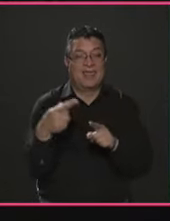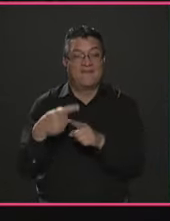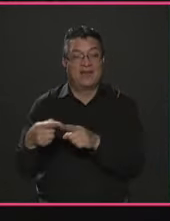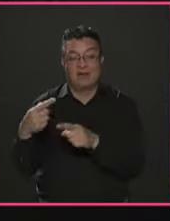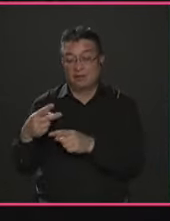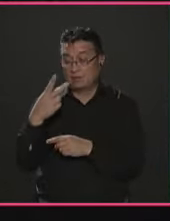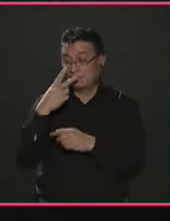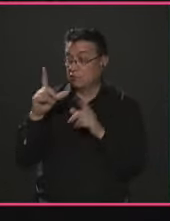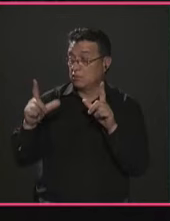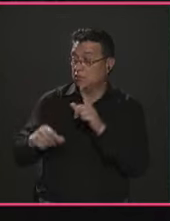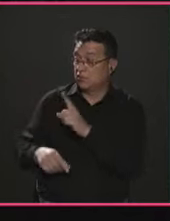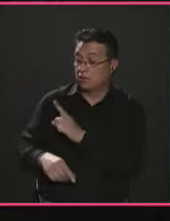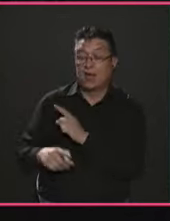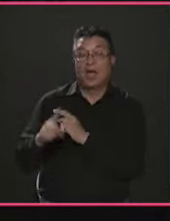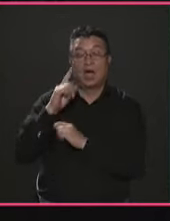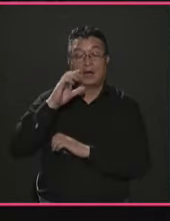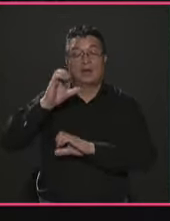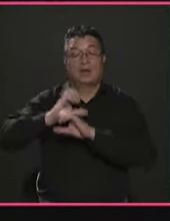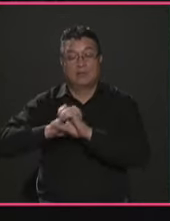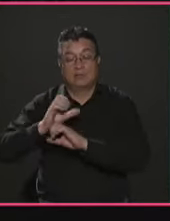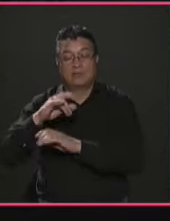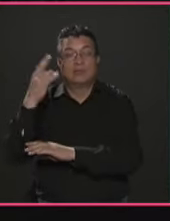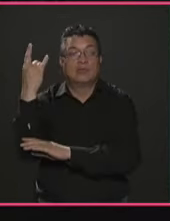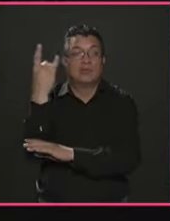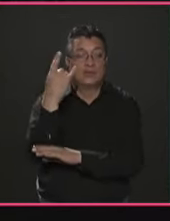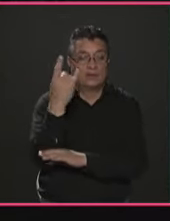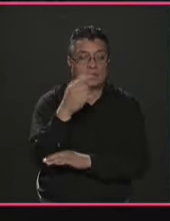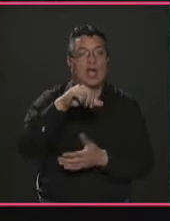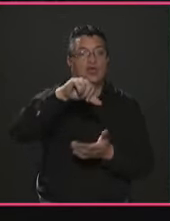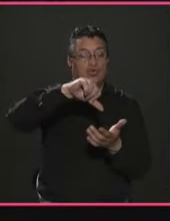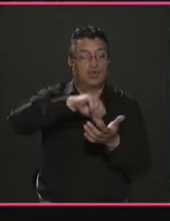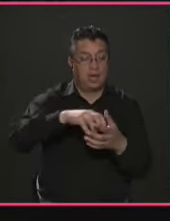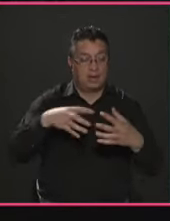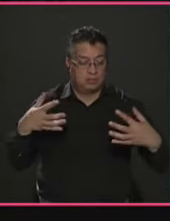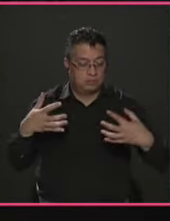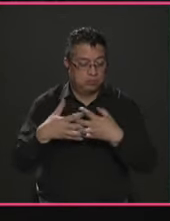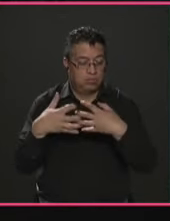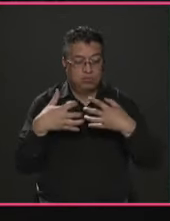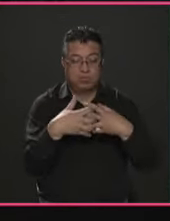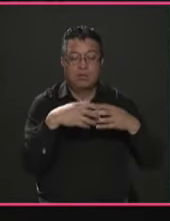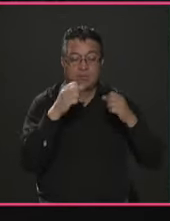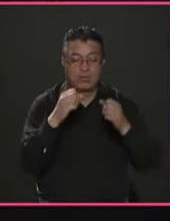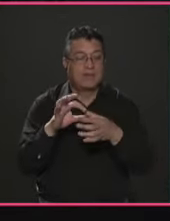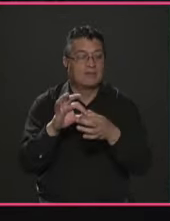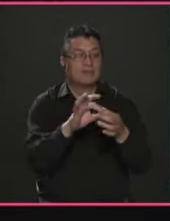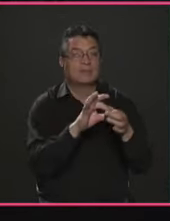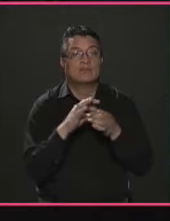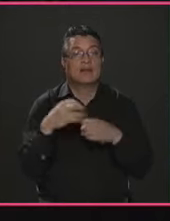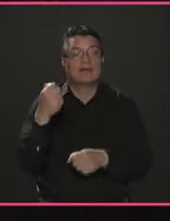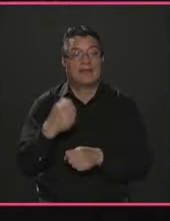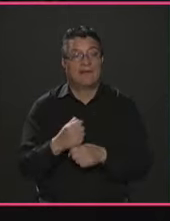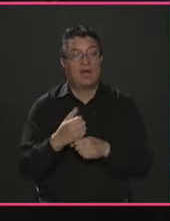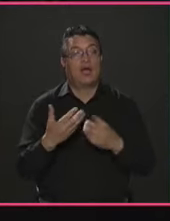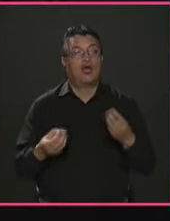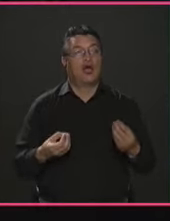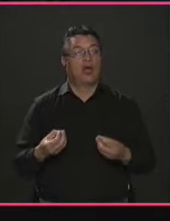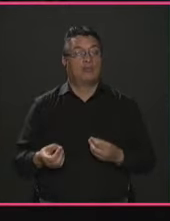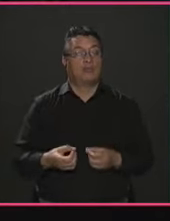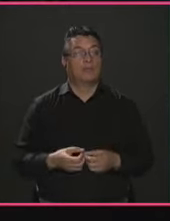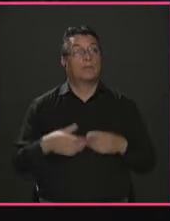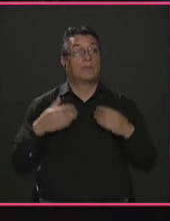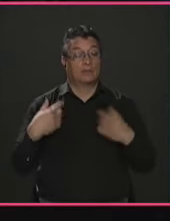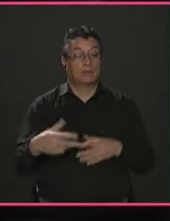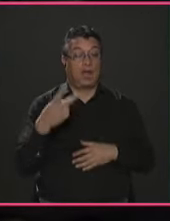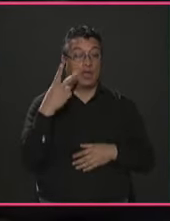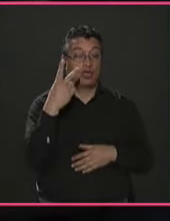aquí de la industria de La Academia y de la ciudad para poder ver cómo podemos trabajar en estas áreas dando